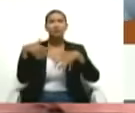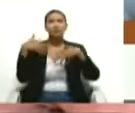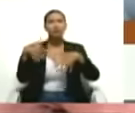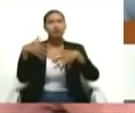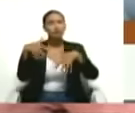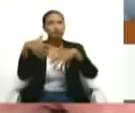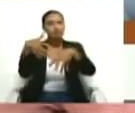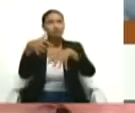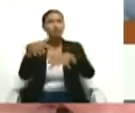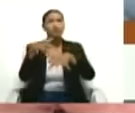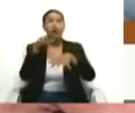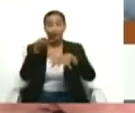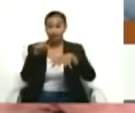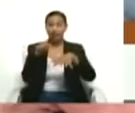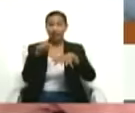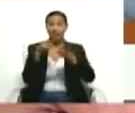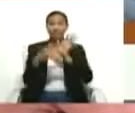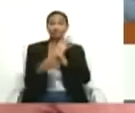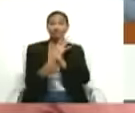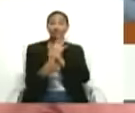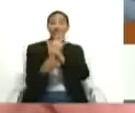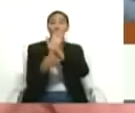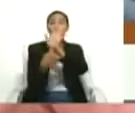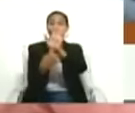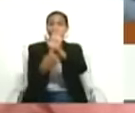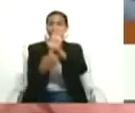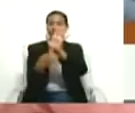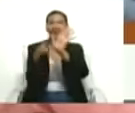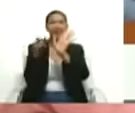neoliberador, ahí está la represión.